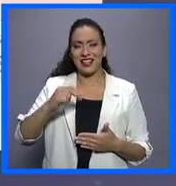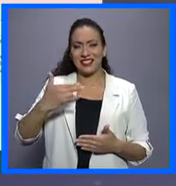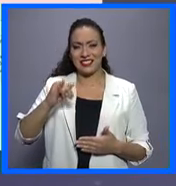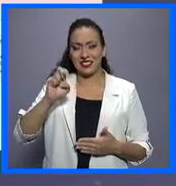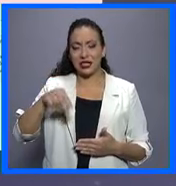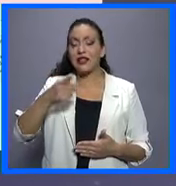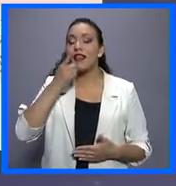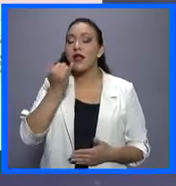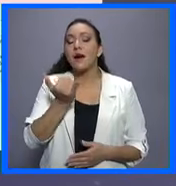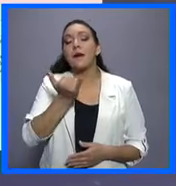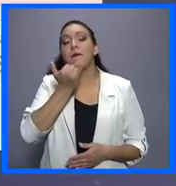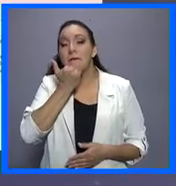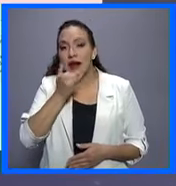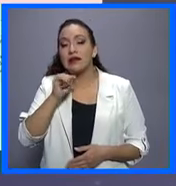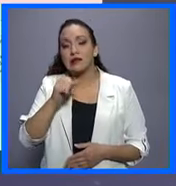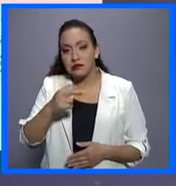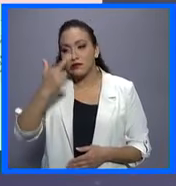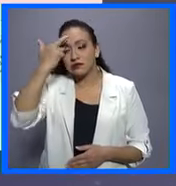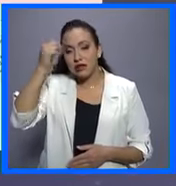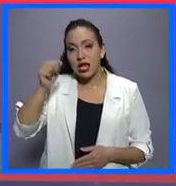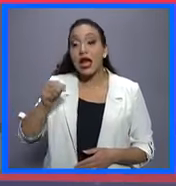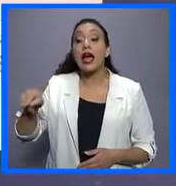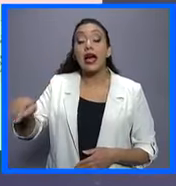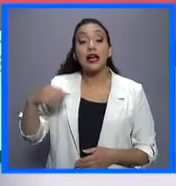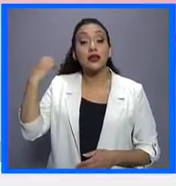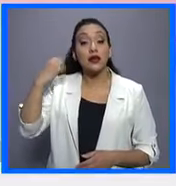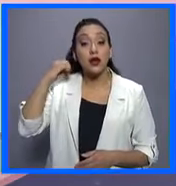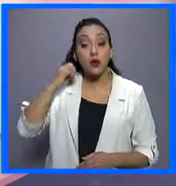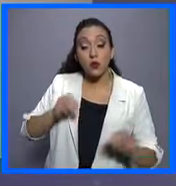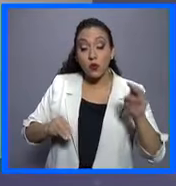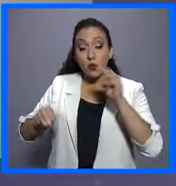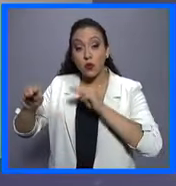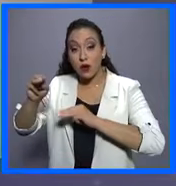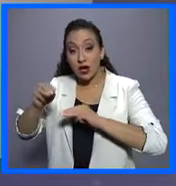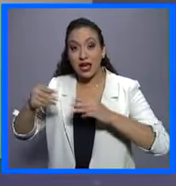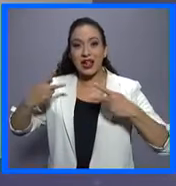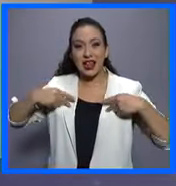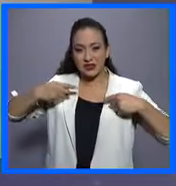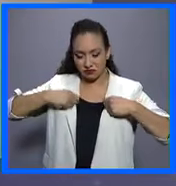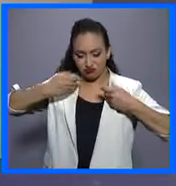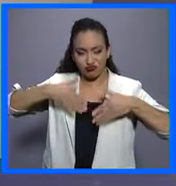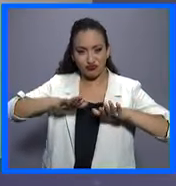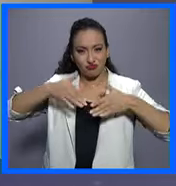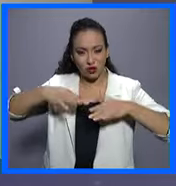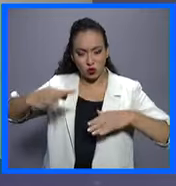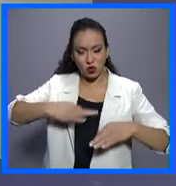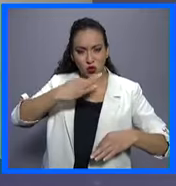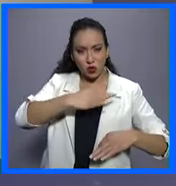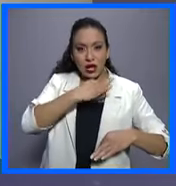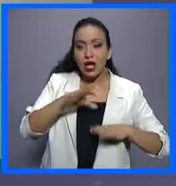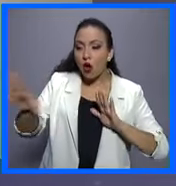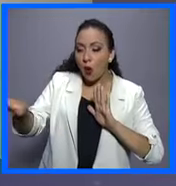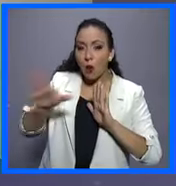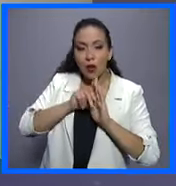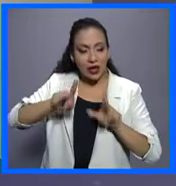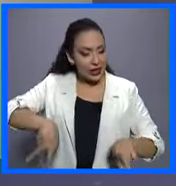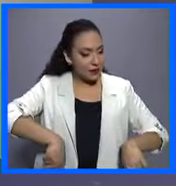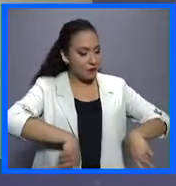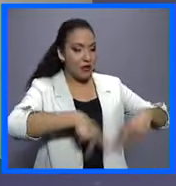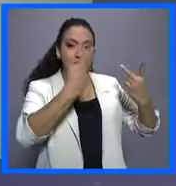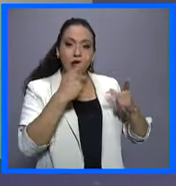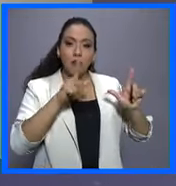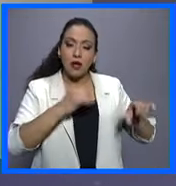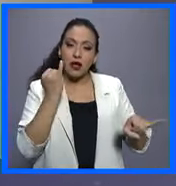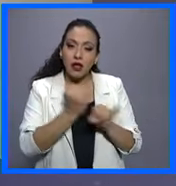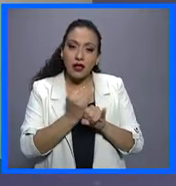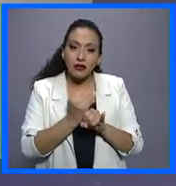por el plagio de los bordados de la región del Istmo de Tehuantepec en Oaxaca. Lo anterior, luego de que comercializara a través de su plataforma